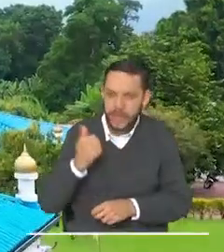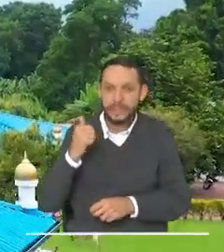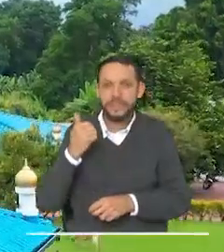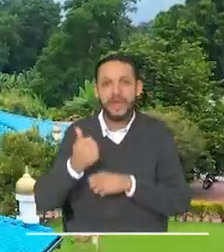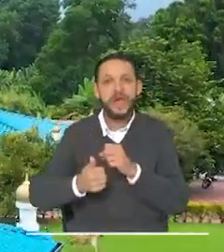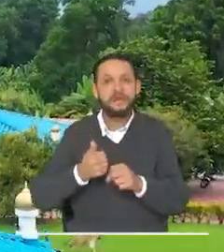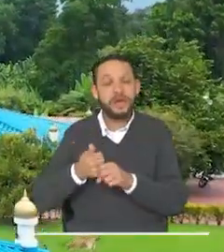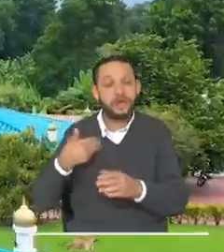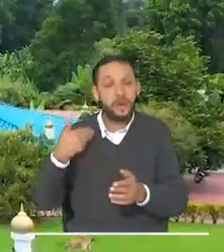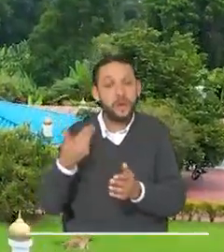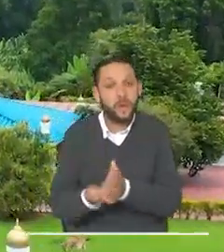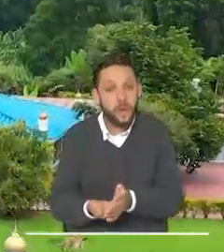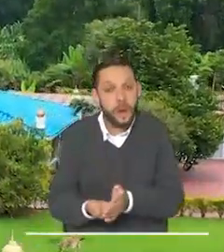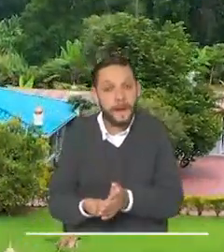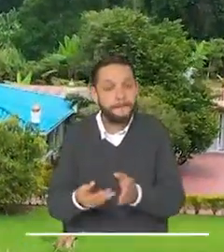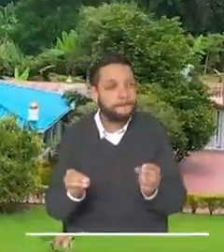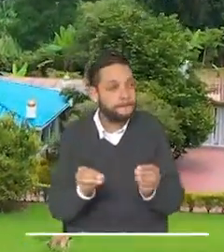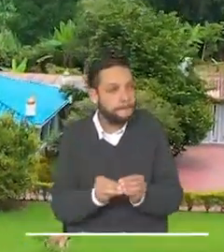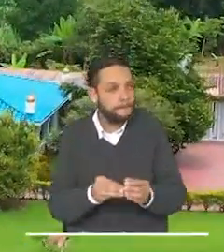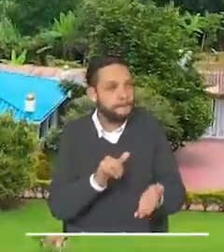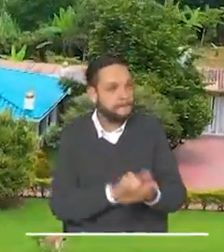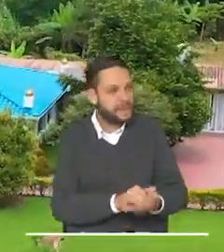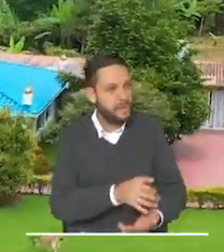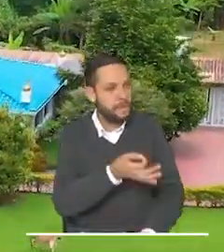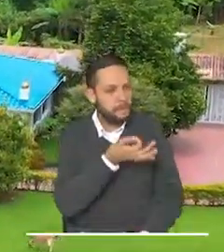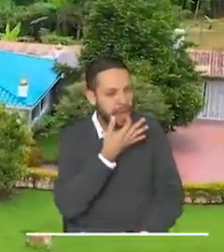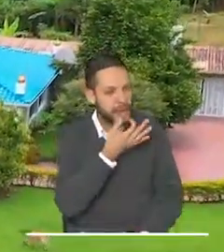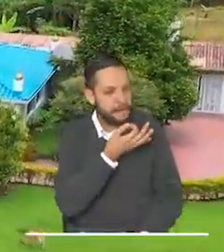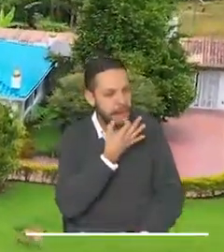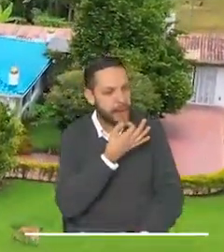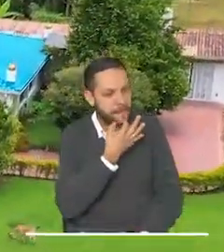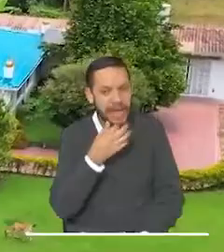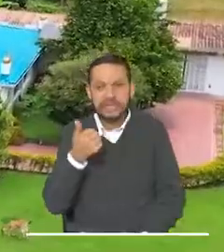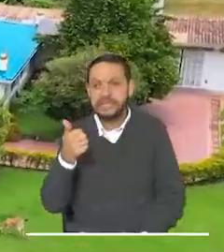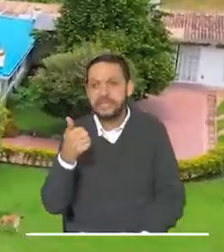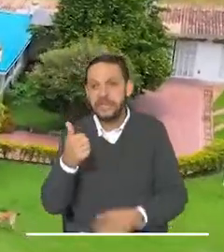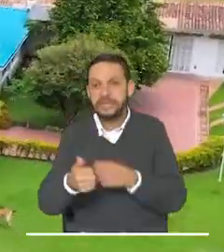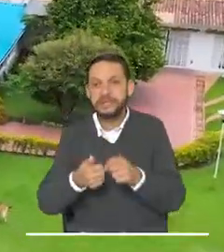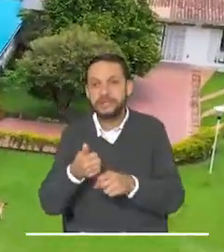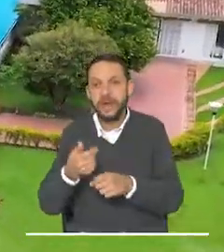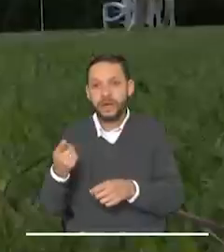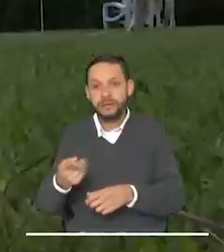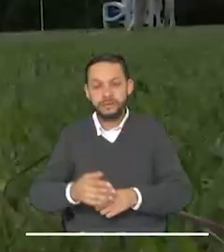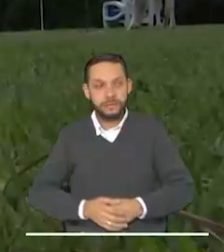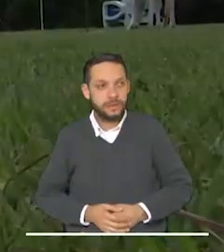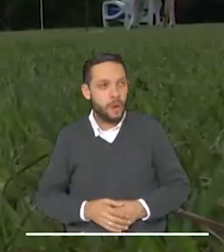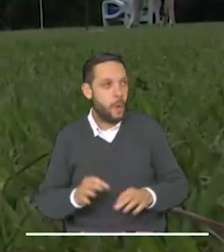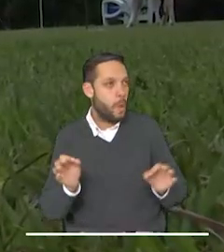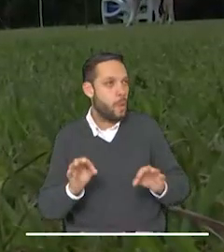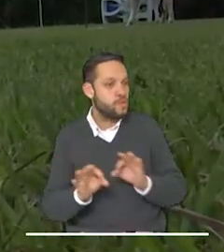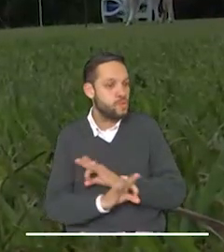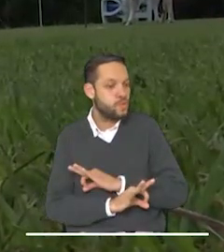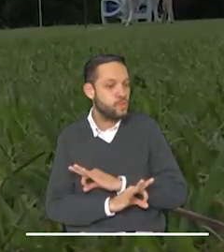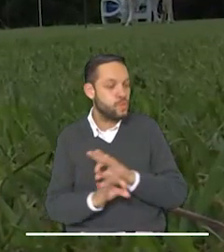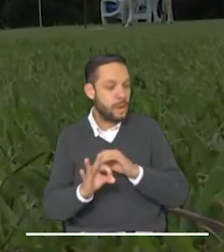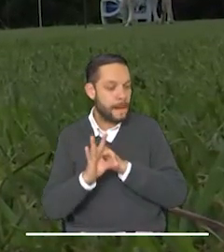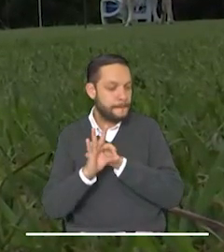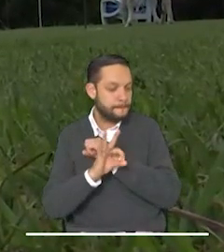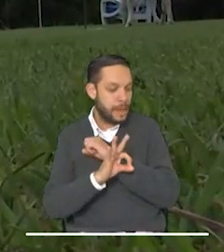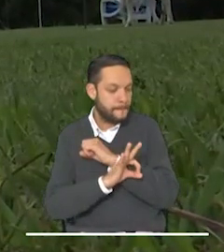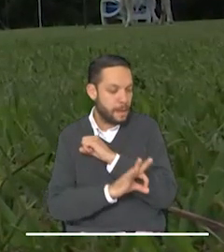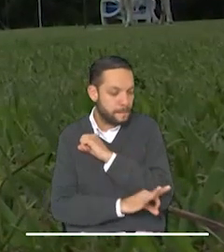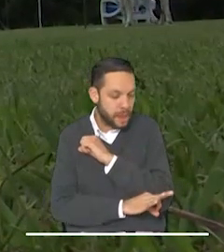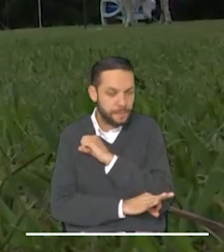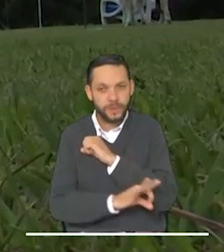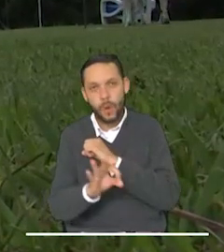que hace 10 años está tomando el mismo medicamento por ejemplo nunca ha hecho una psicoterapia nunca lo han